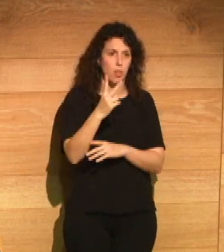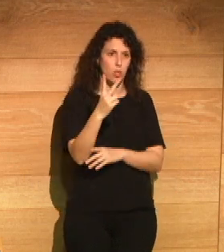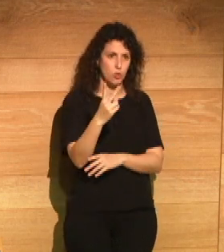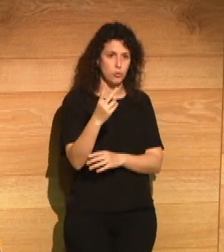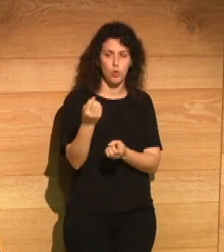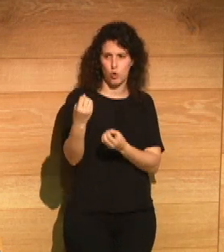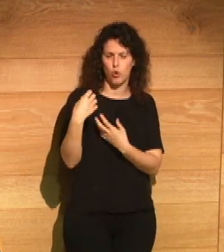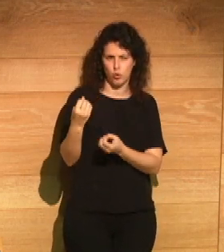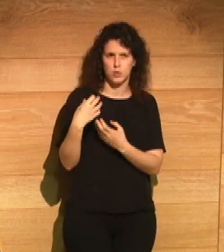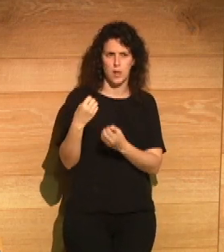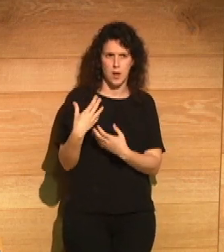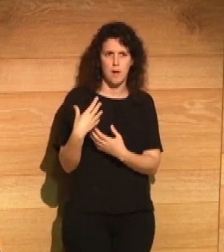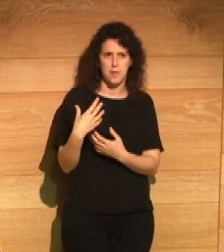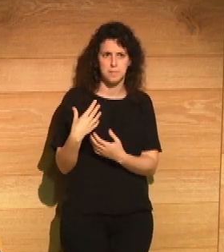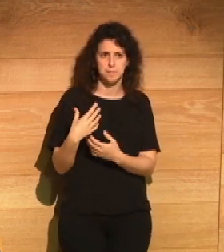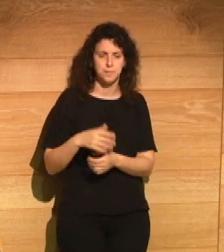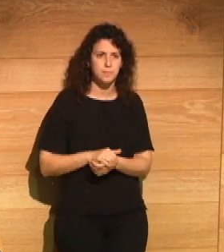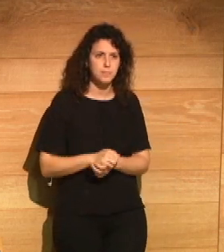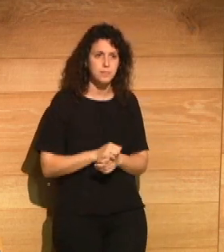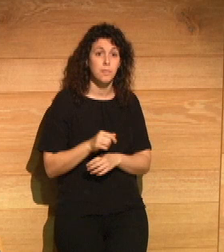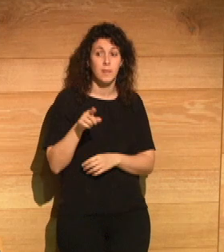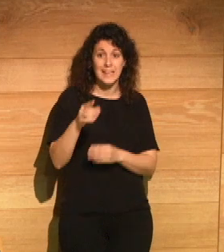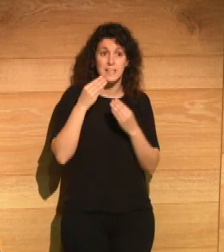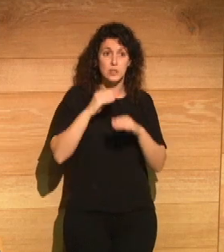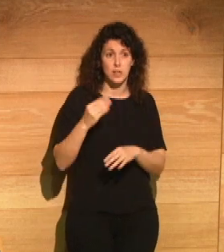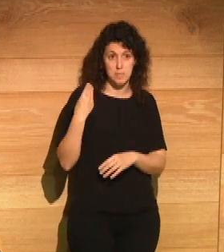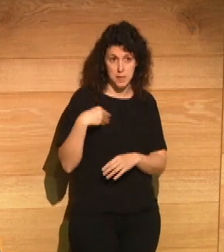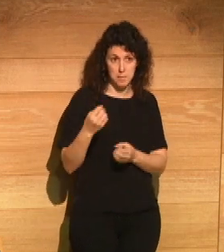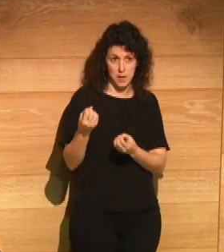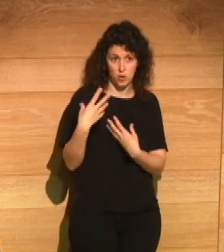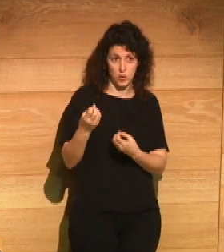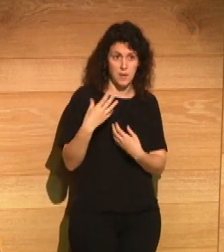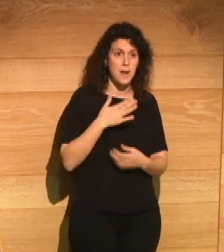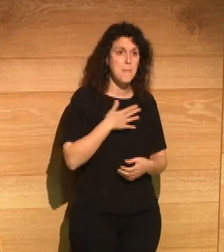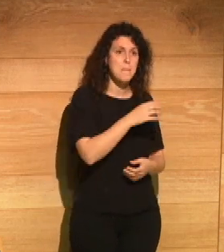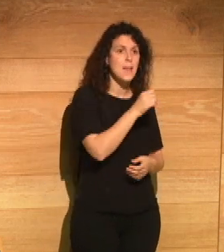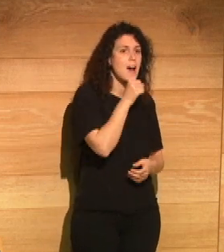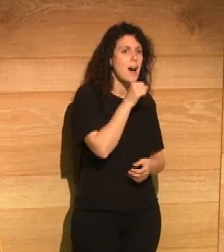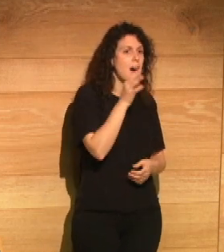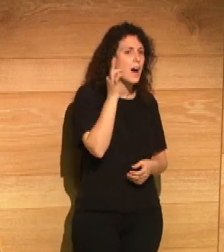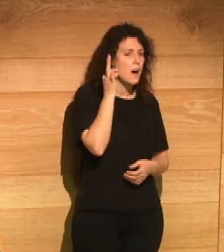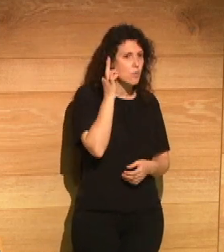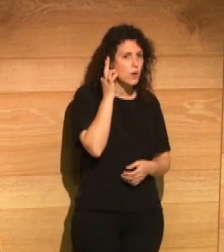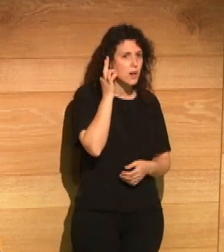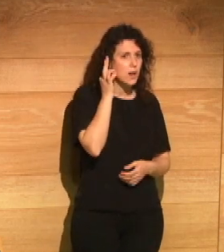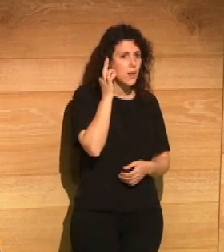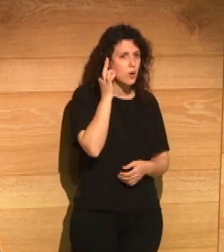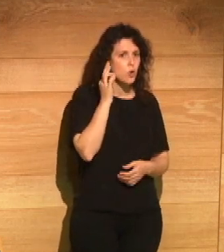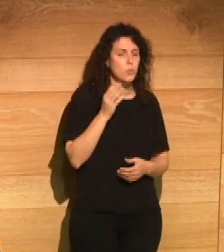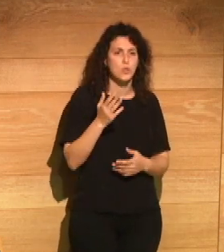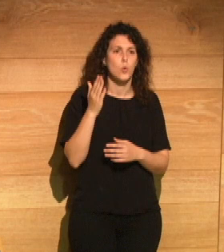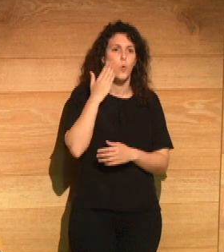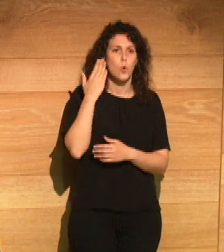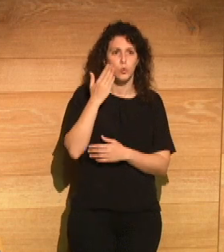contaba. Eh, y en esas historias, cuando mi mamá las narraba, mi abuelo se volvía un desconocido para mí porque no era el hombre